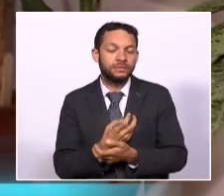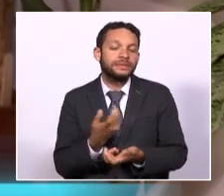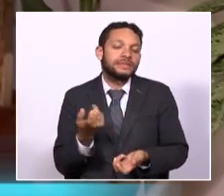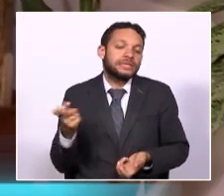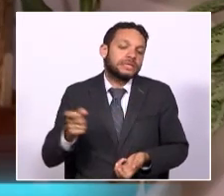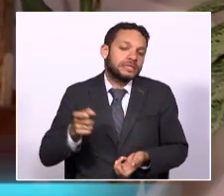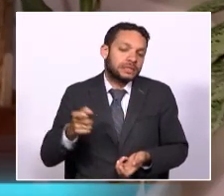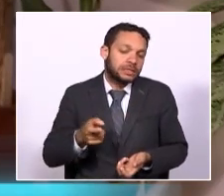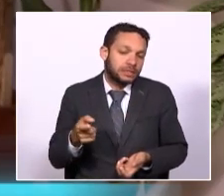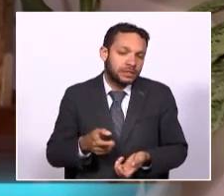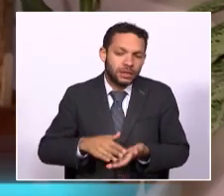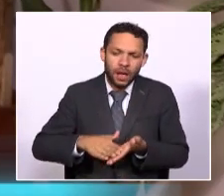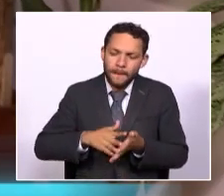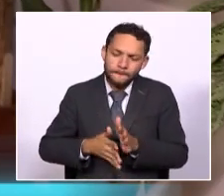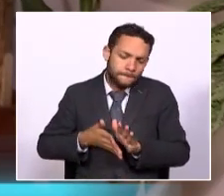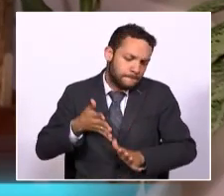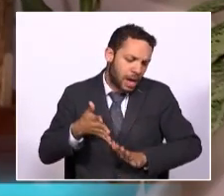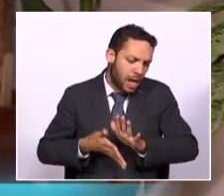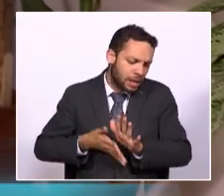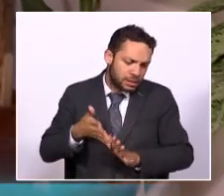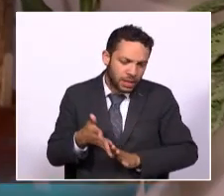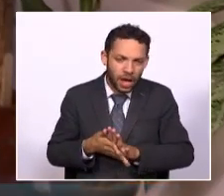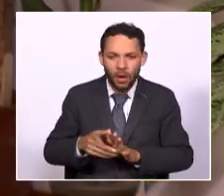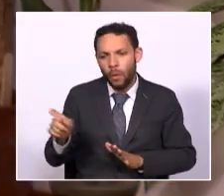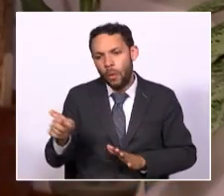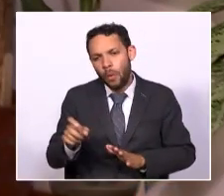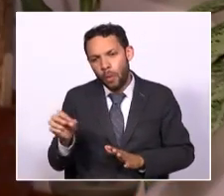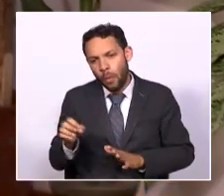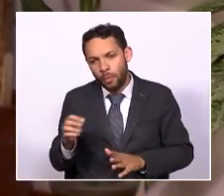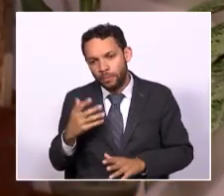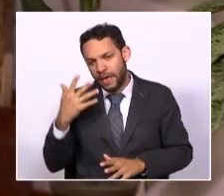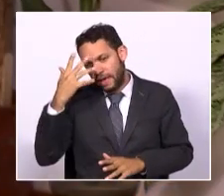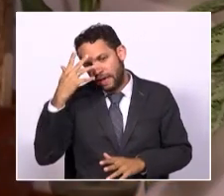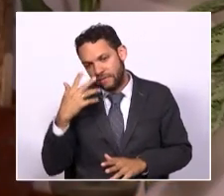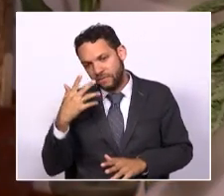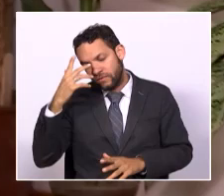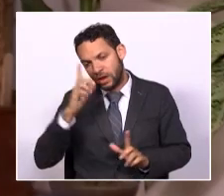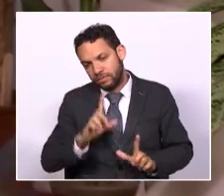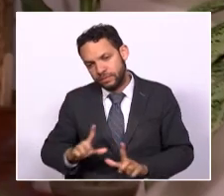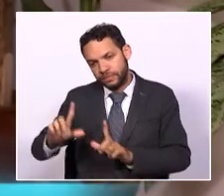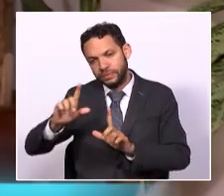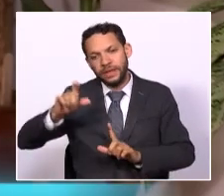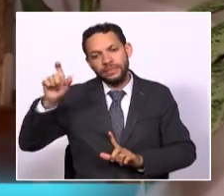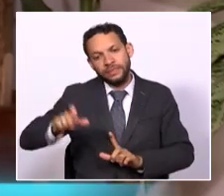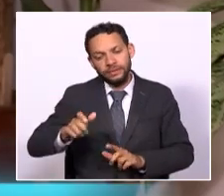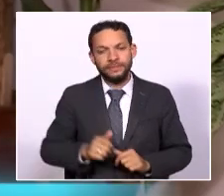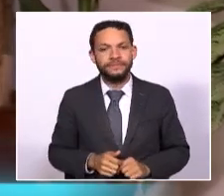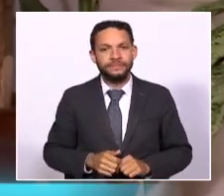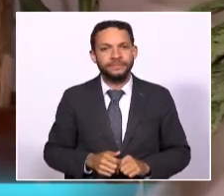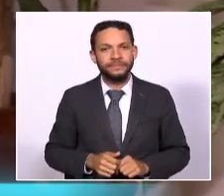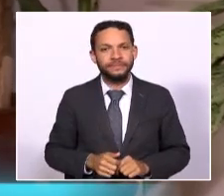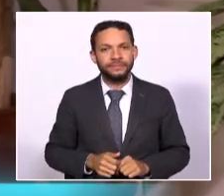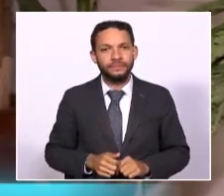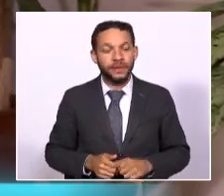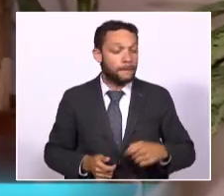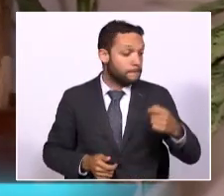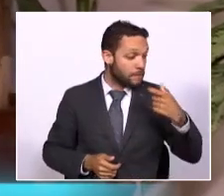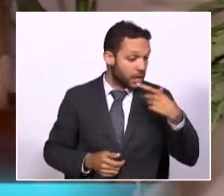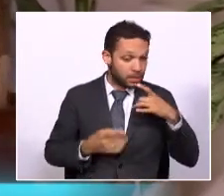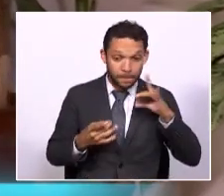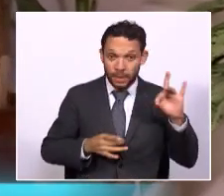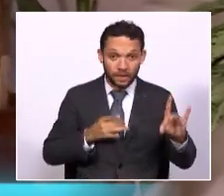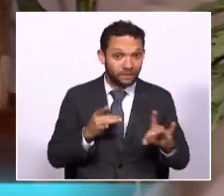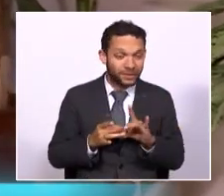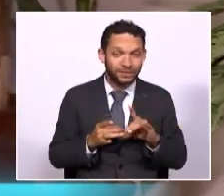o una alteración en la inserción del músculo. Entonces la pasta no corrige lo anatómico. Y por eso existen